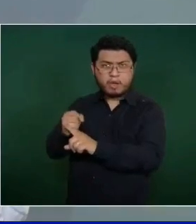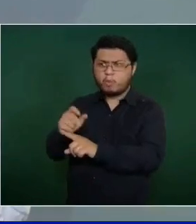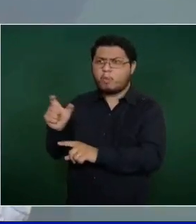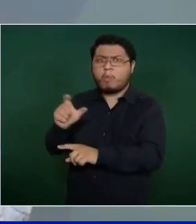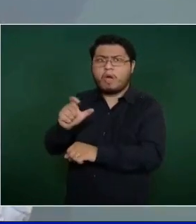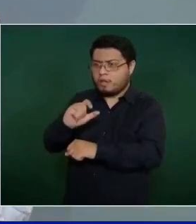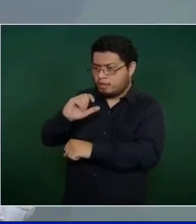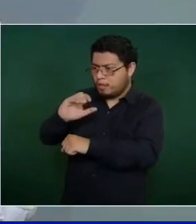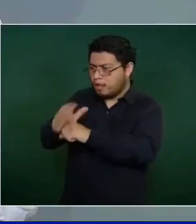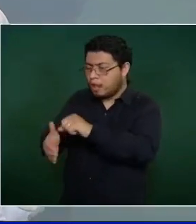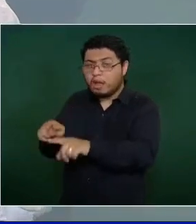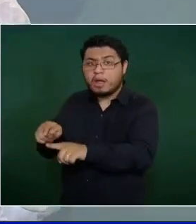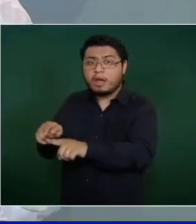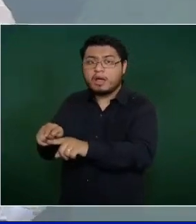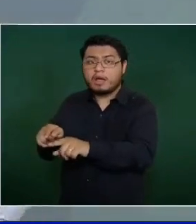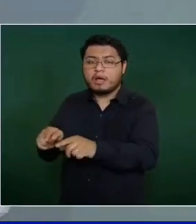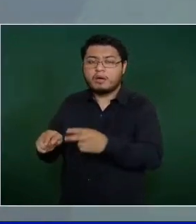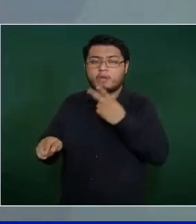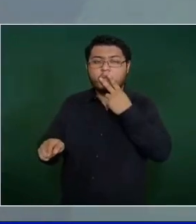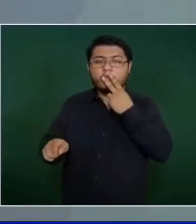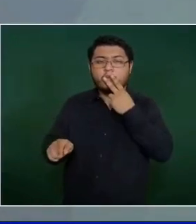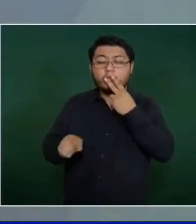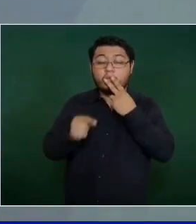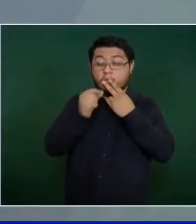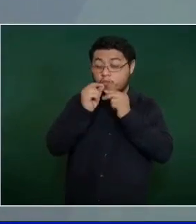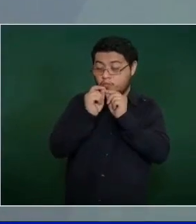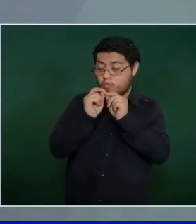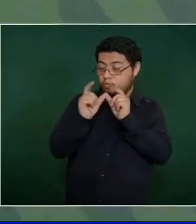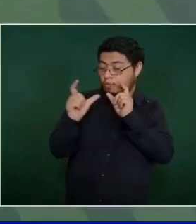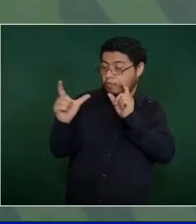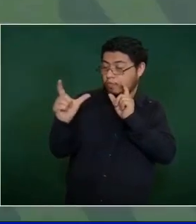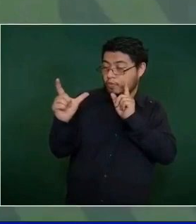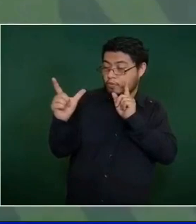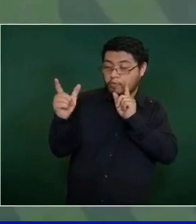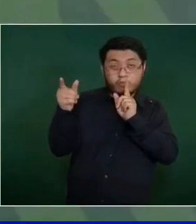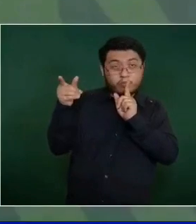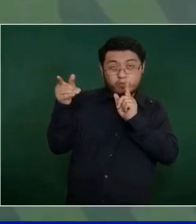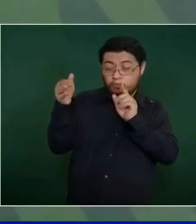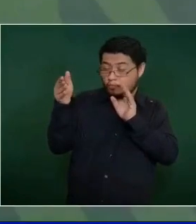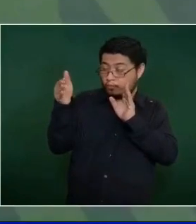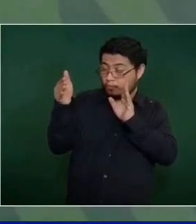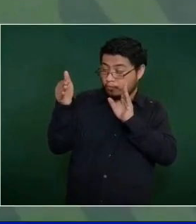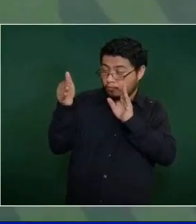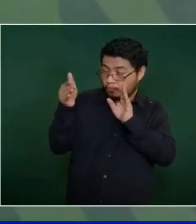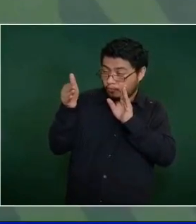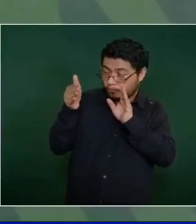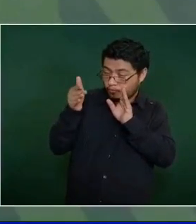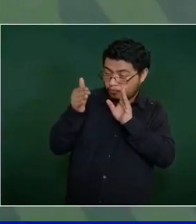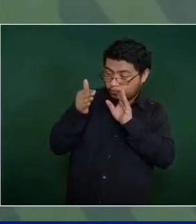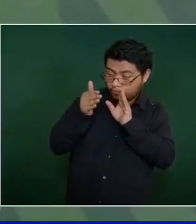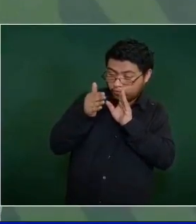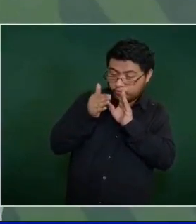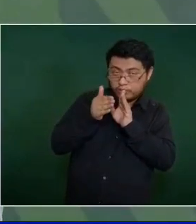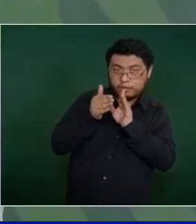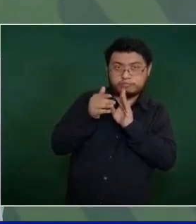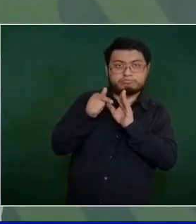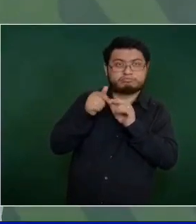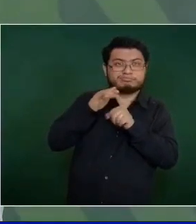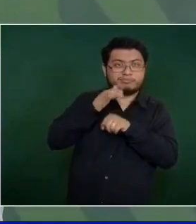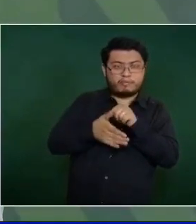Se habla, los que son fumadores de tabaco, que un puro bueno, de buen